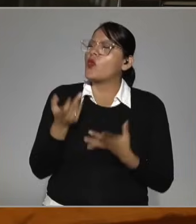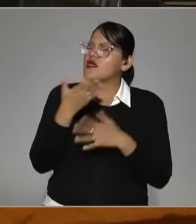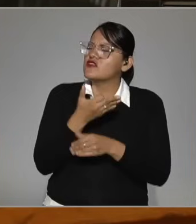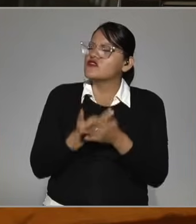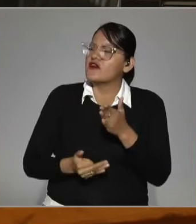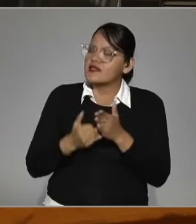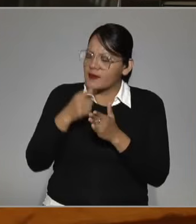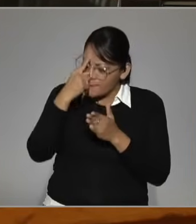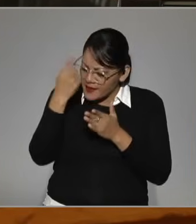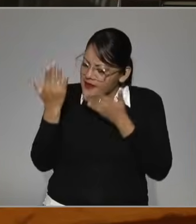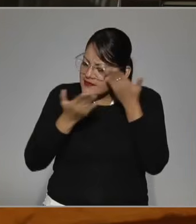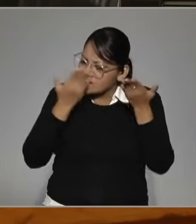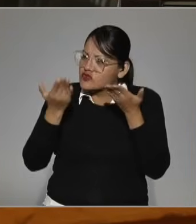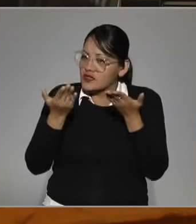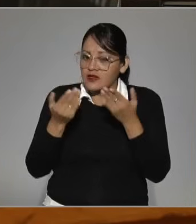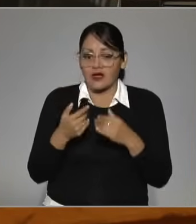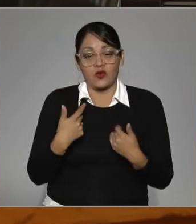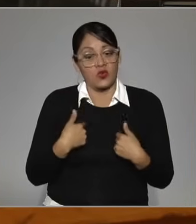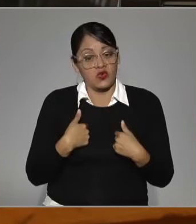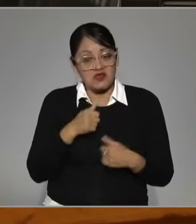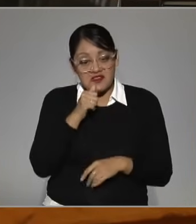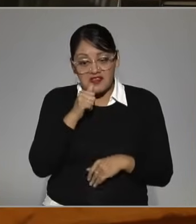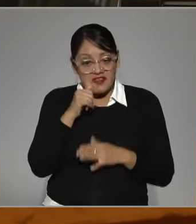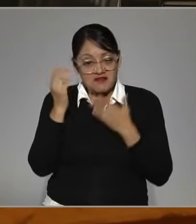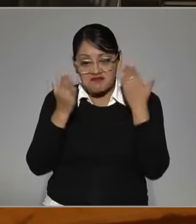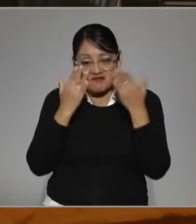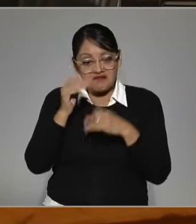Pablo? Le digo, yo todavía ni acabo.